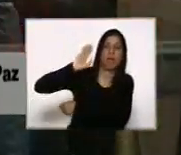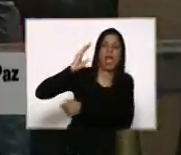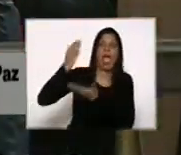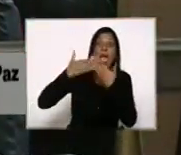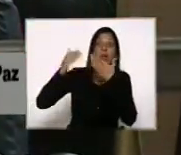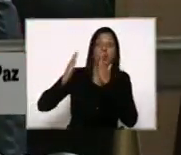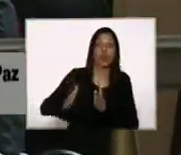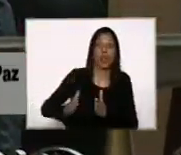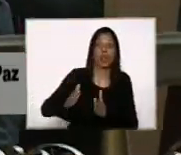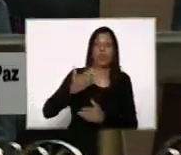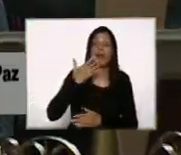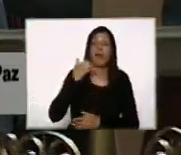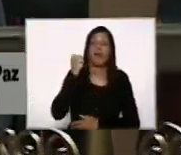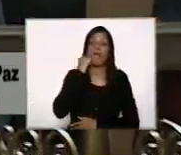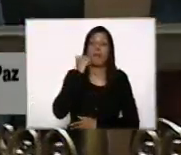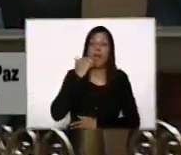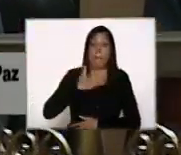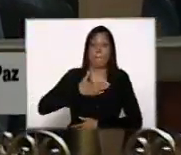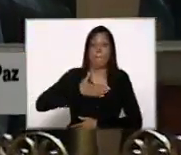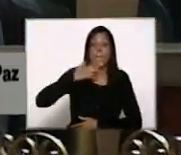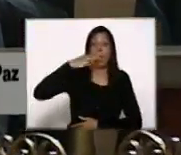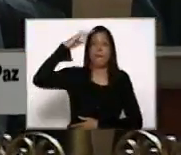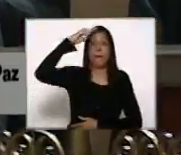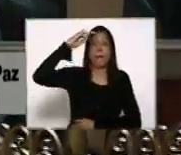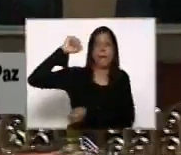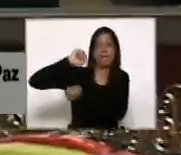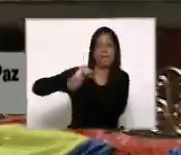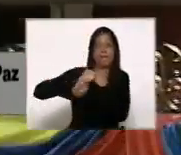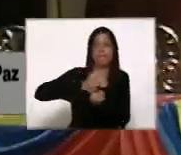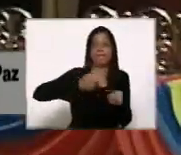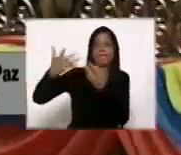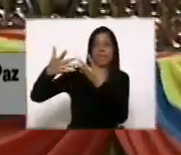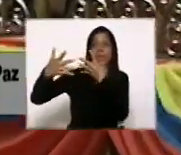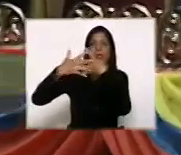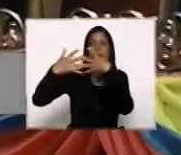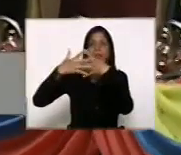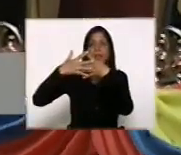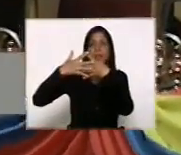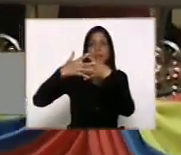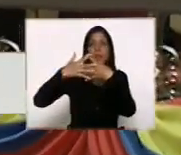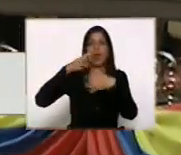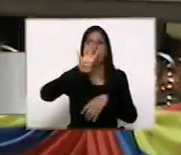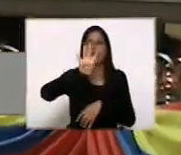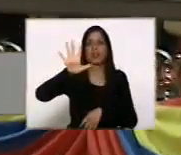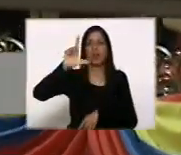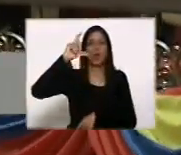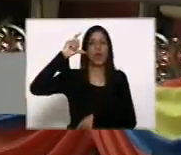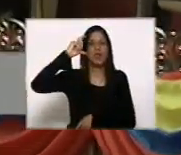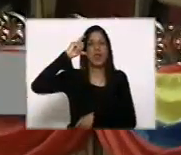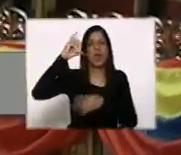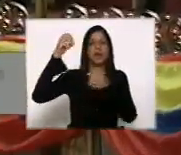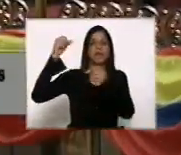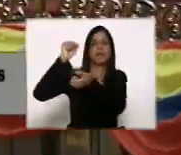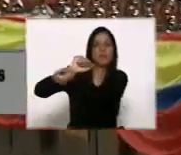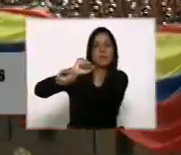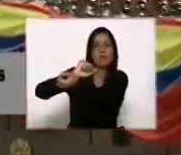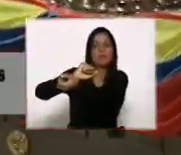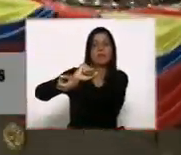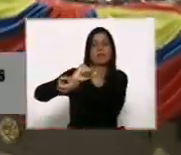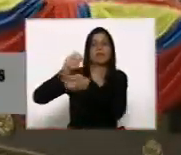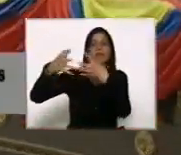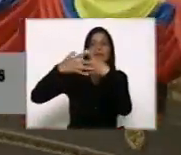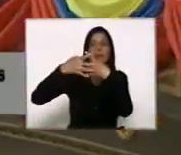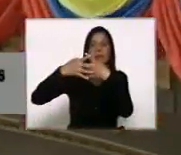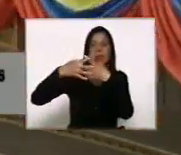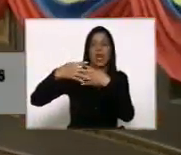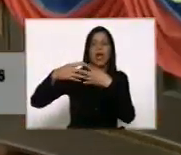de llevar a mi padre a Colombia en una cárcel y tenerlo allí 45 días preso en el suelo, en una cárcel de